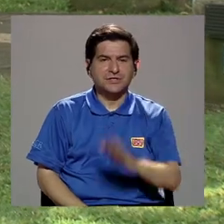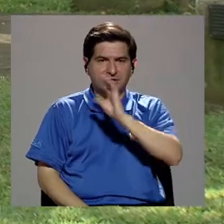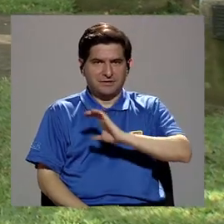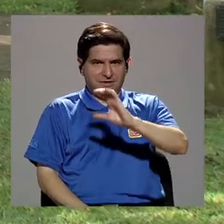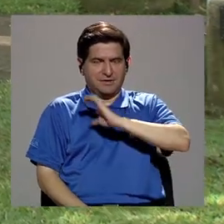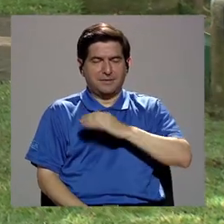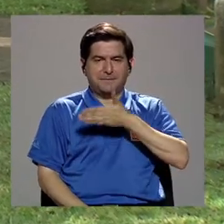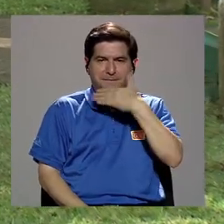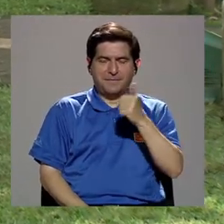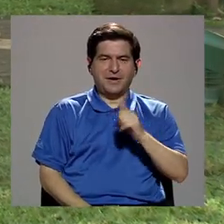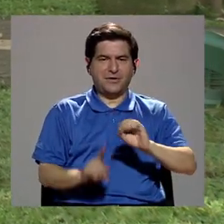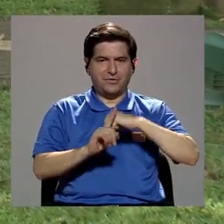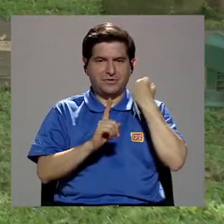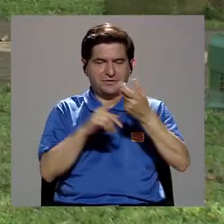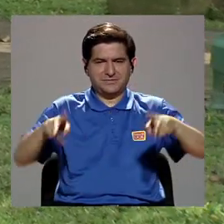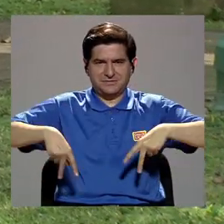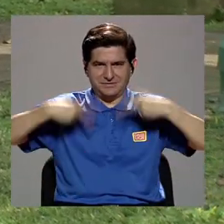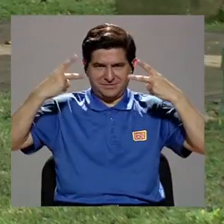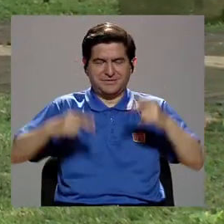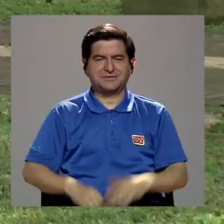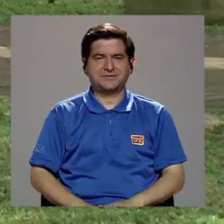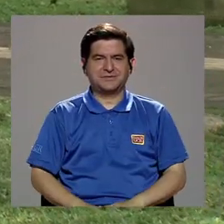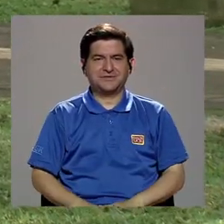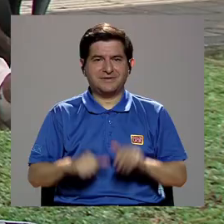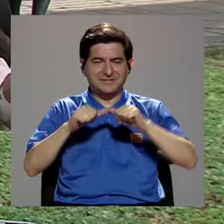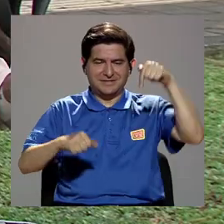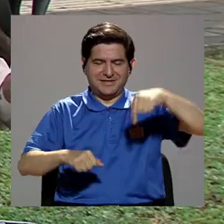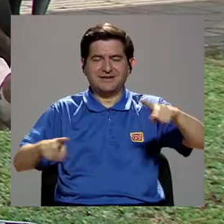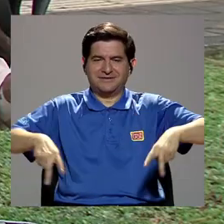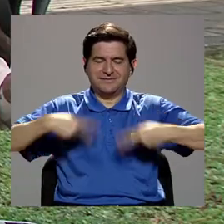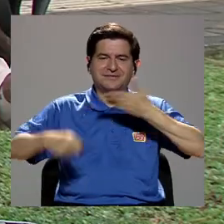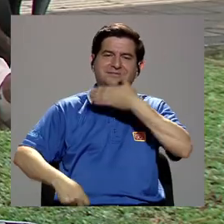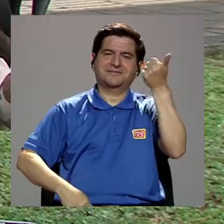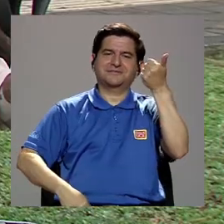para mejorar su estilo de vida. Continúen con más de Vivir Mejor.